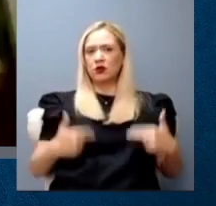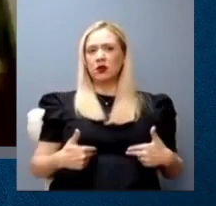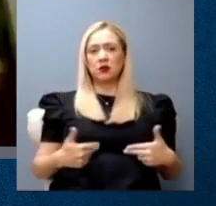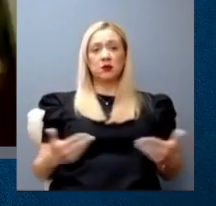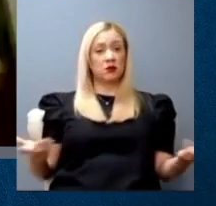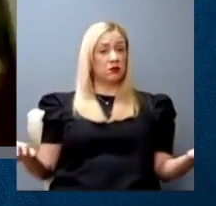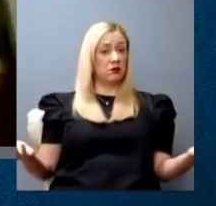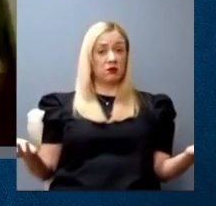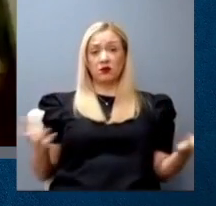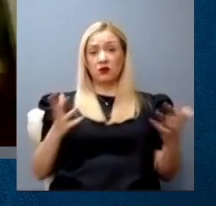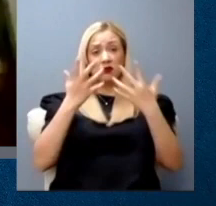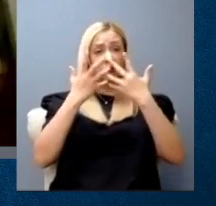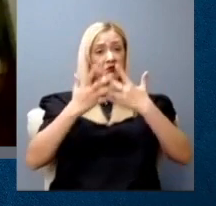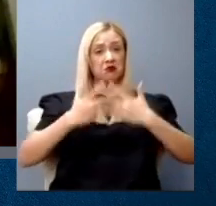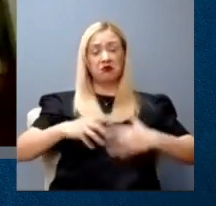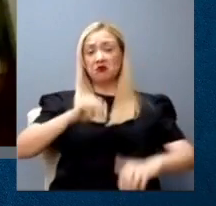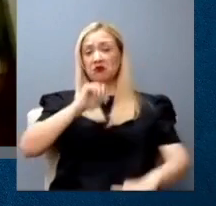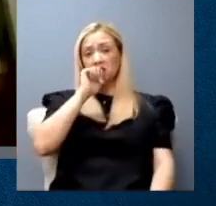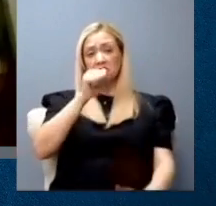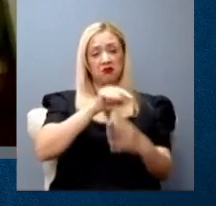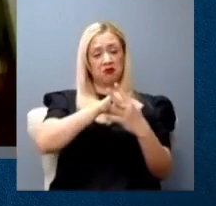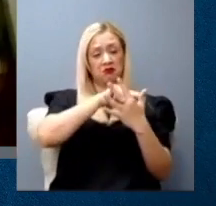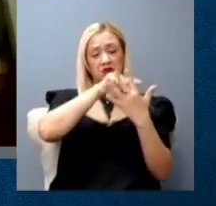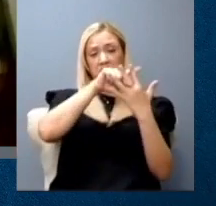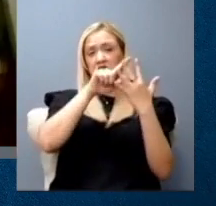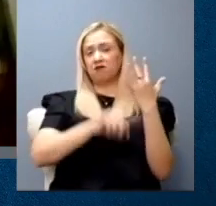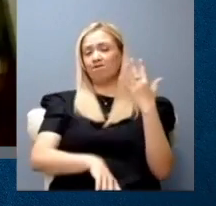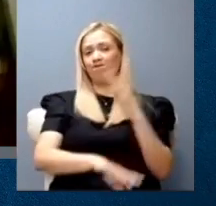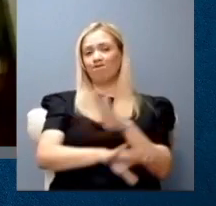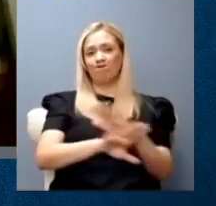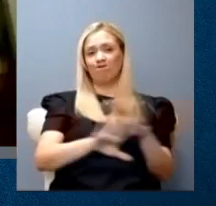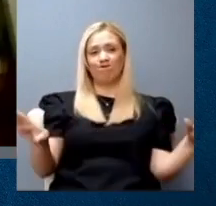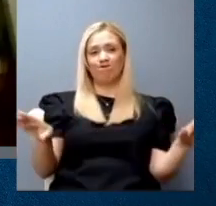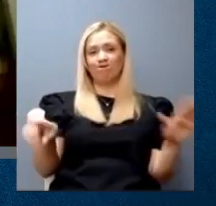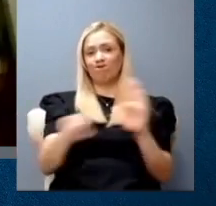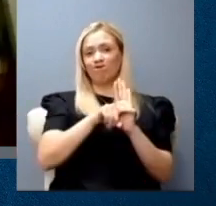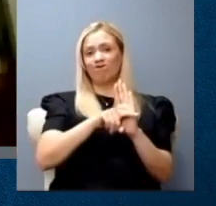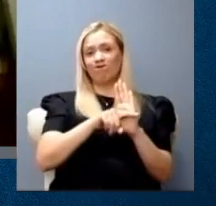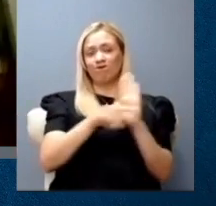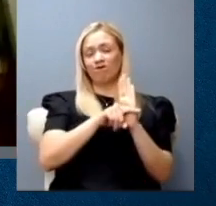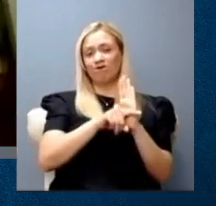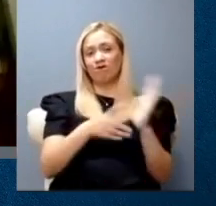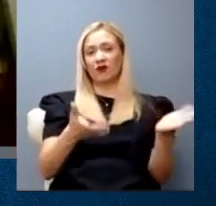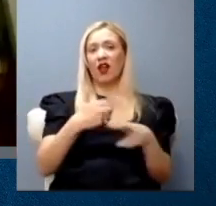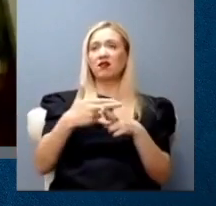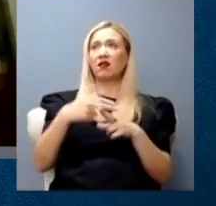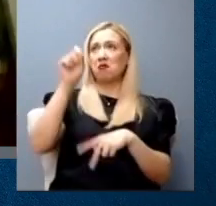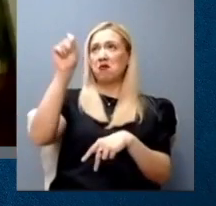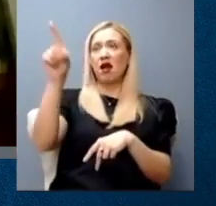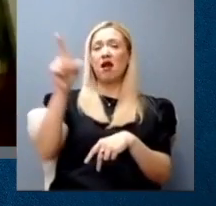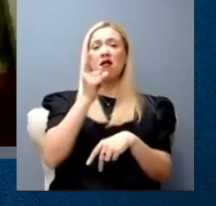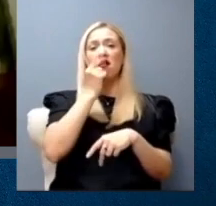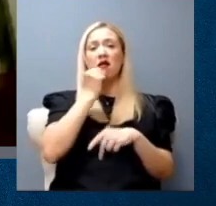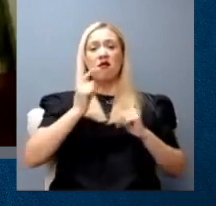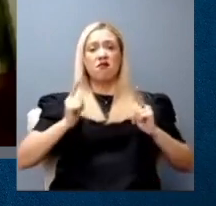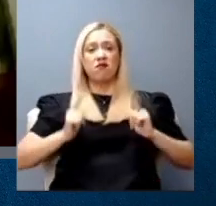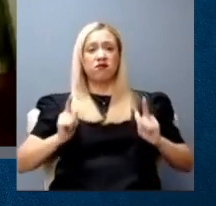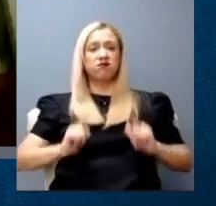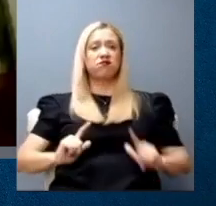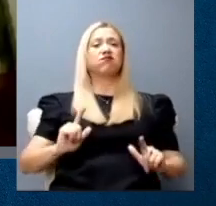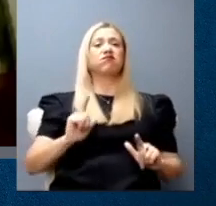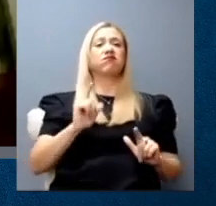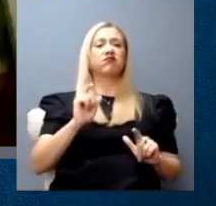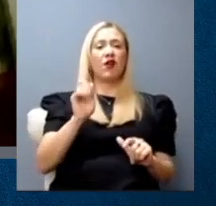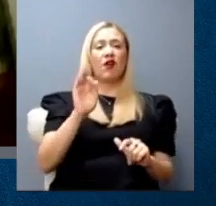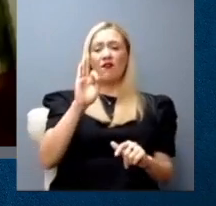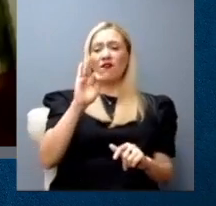están funcionando ninguno de ellos, ninguno de estos sectores, ni la Fiscalía General tampoco, están funcionando